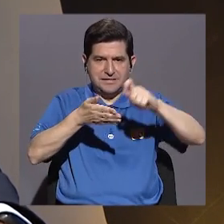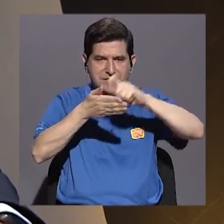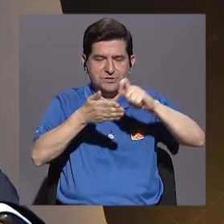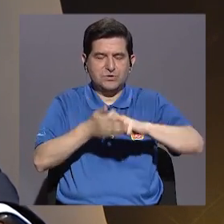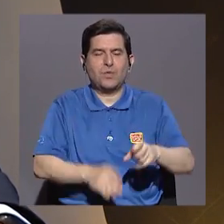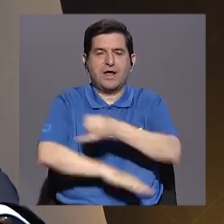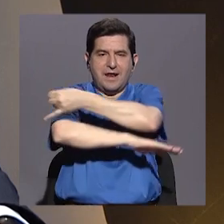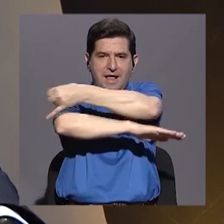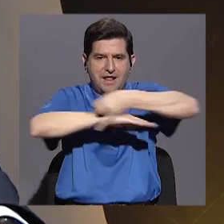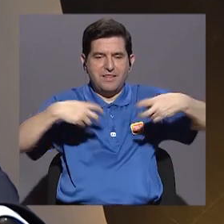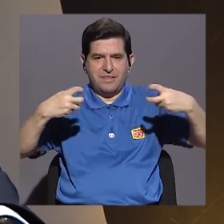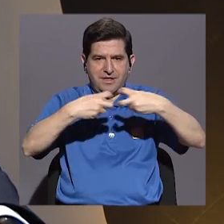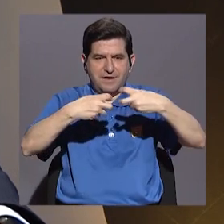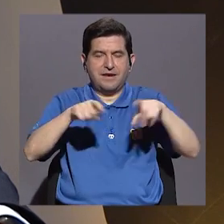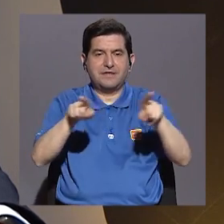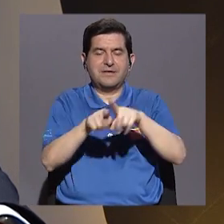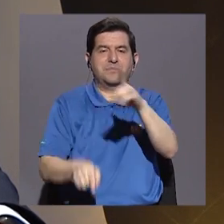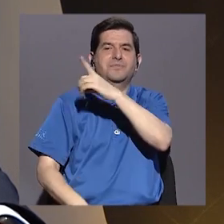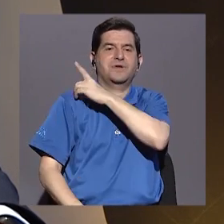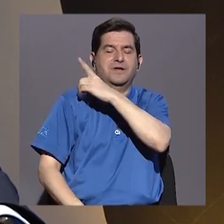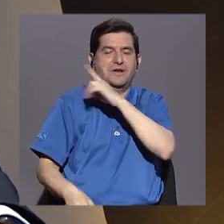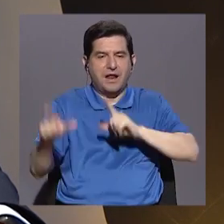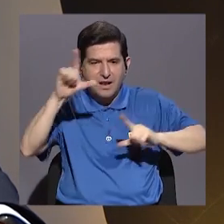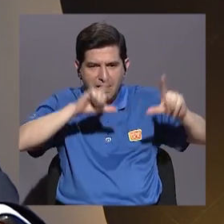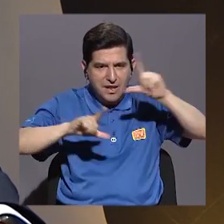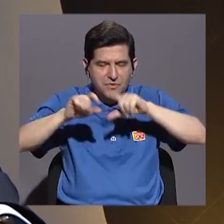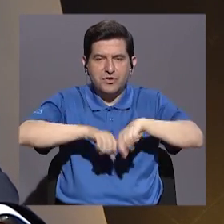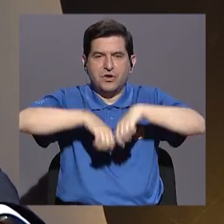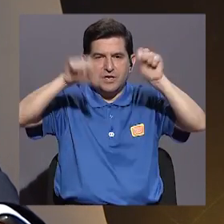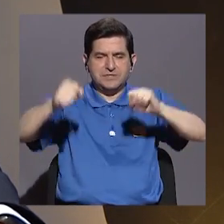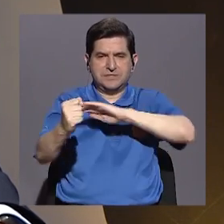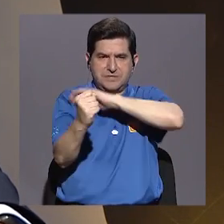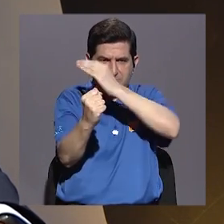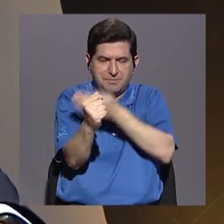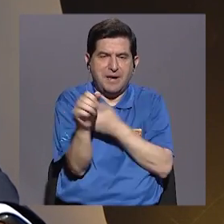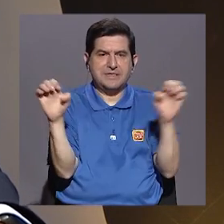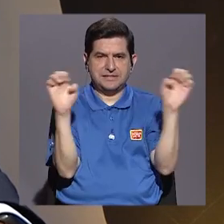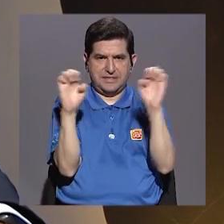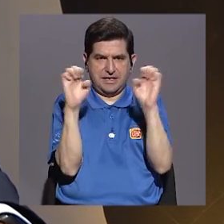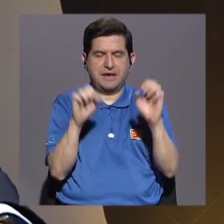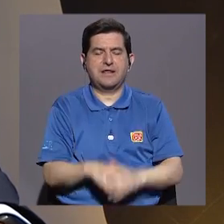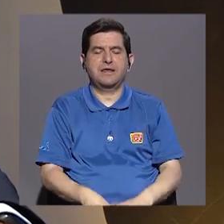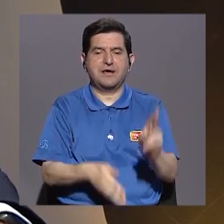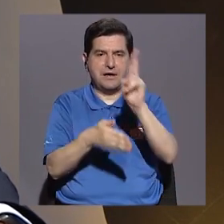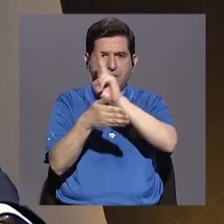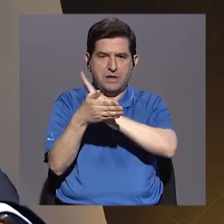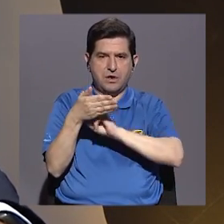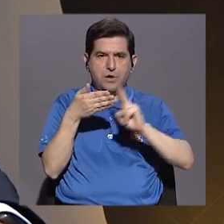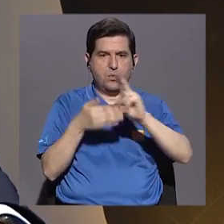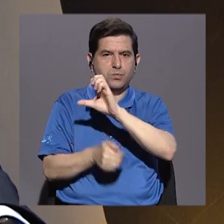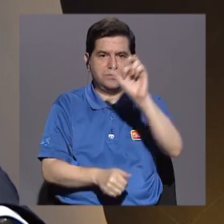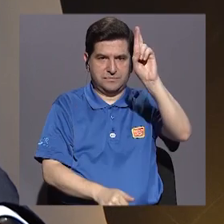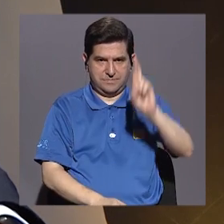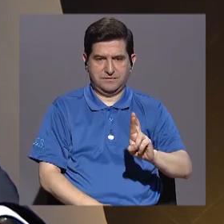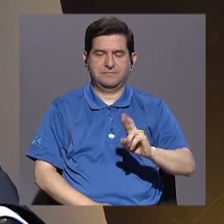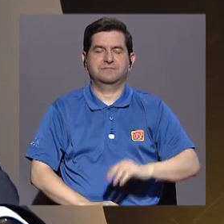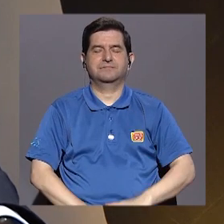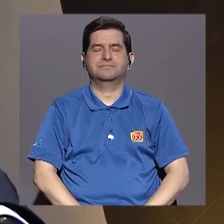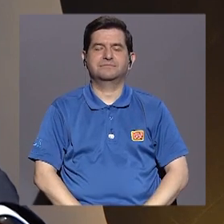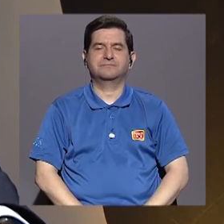eléctrica y también el director del laboratorio de sistemas de potencia y energía de la ordenación de costa rica